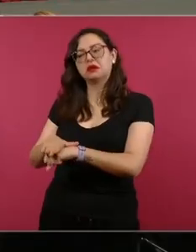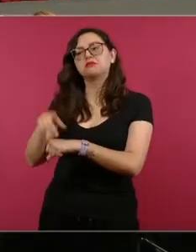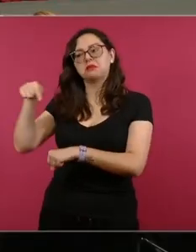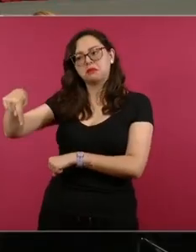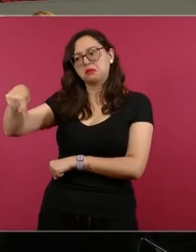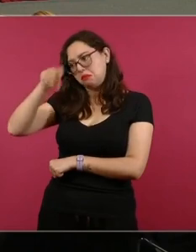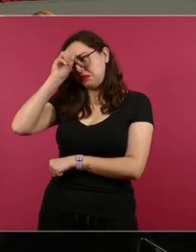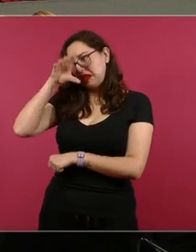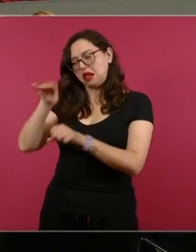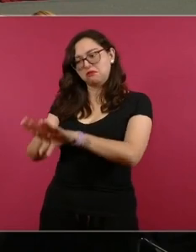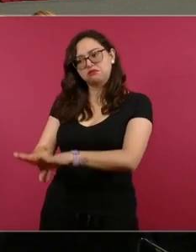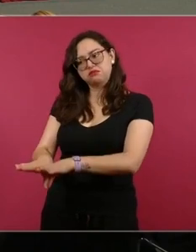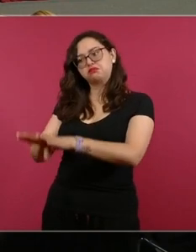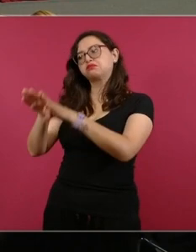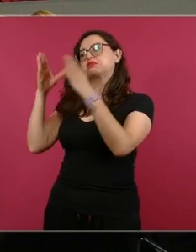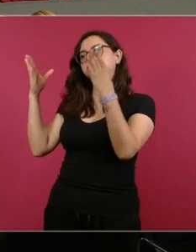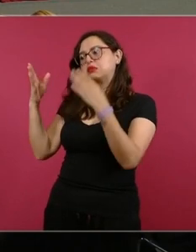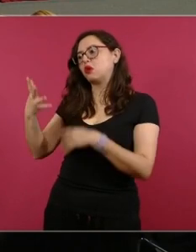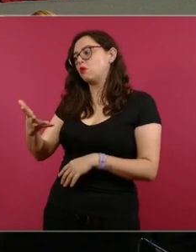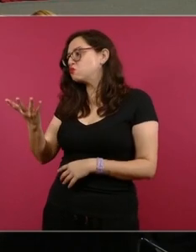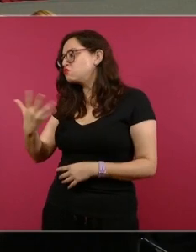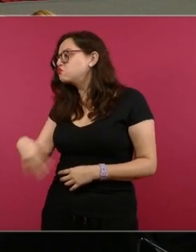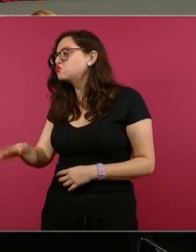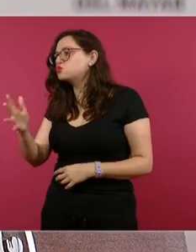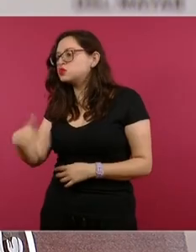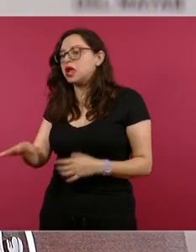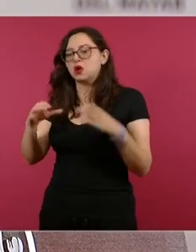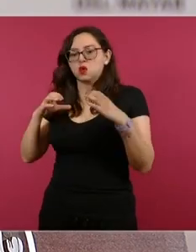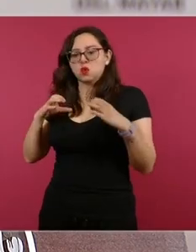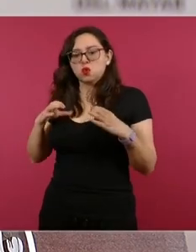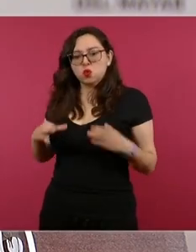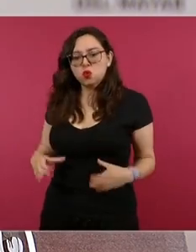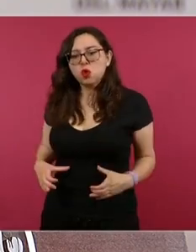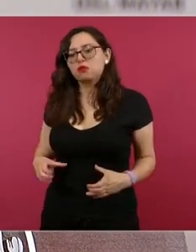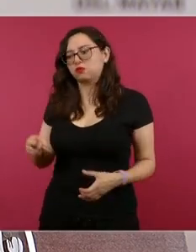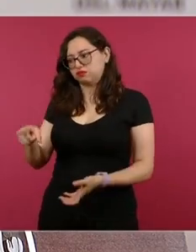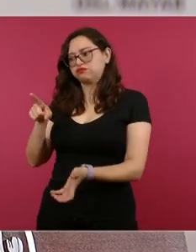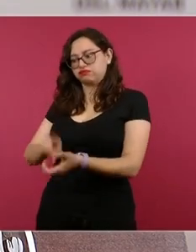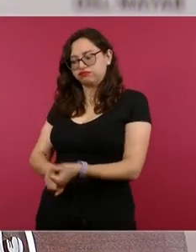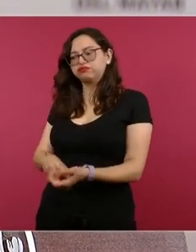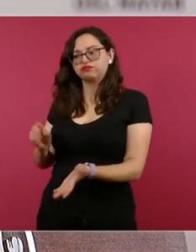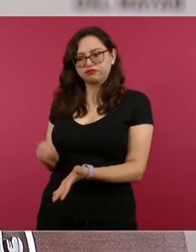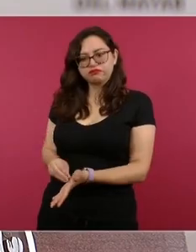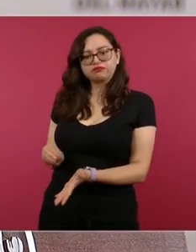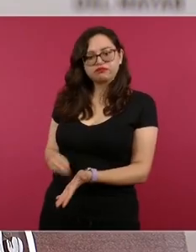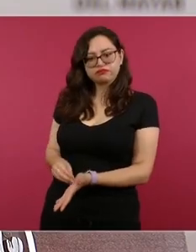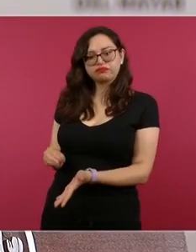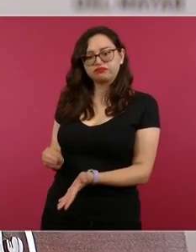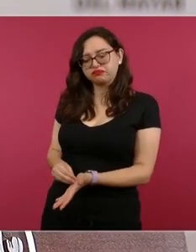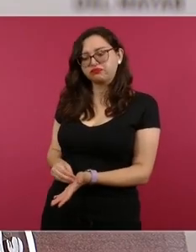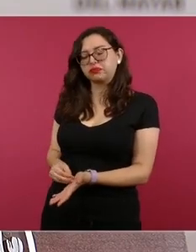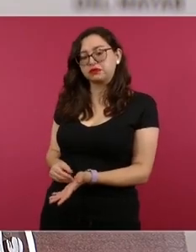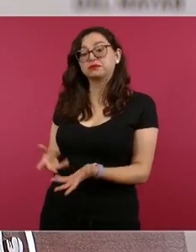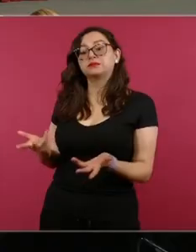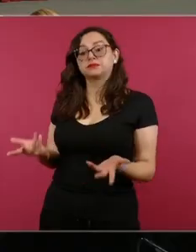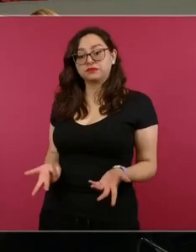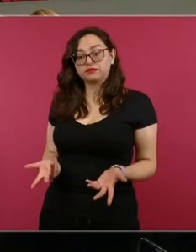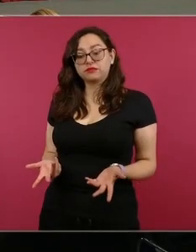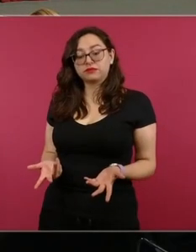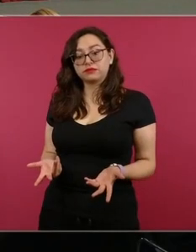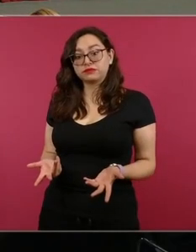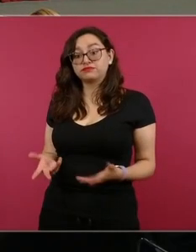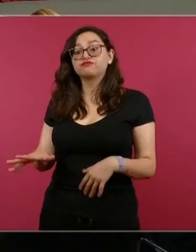que los restos de los 63 mineros que seguían enterrados en la mina. Derivado, hay